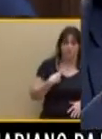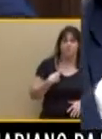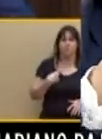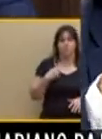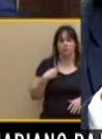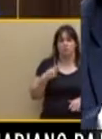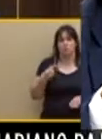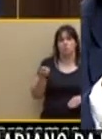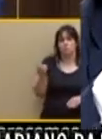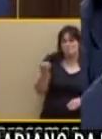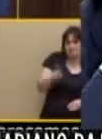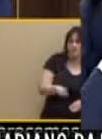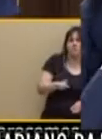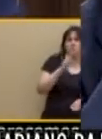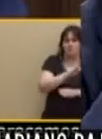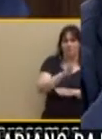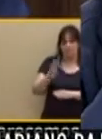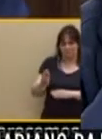sorprende un mes